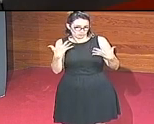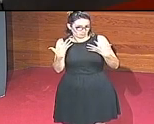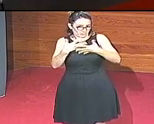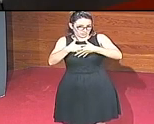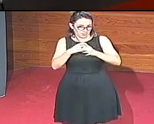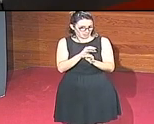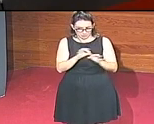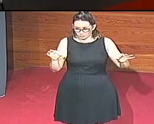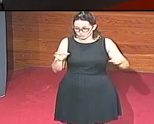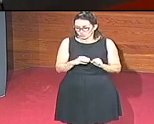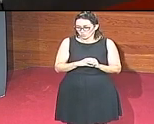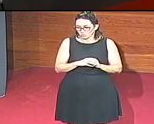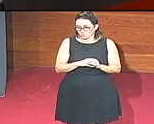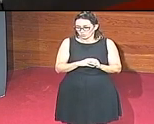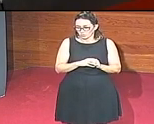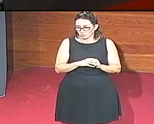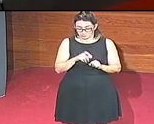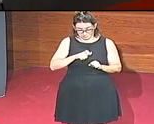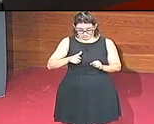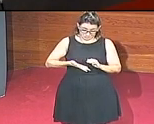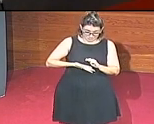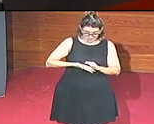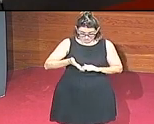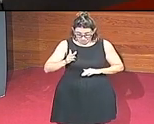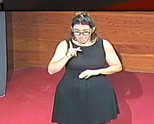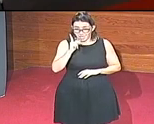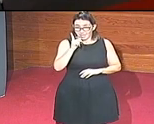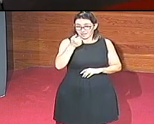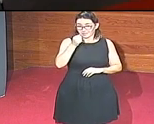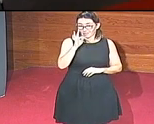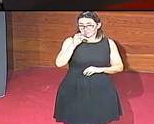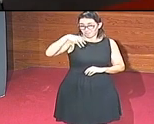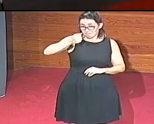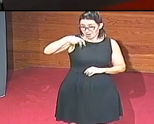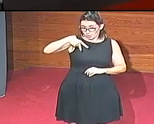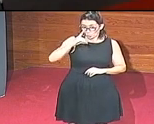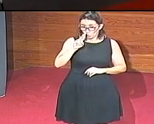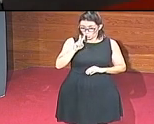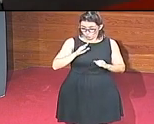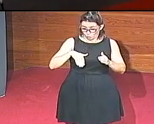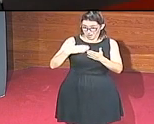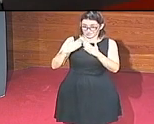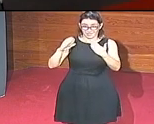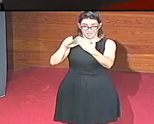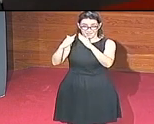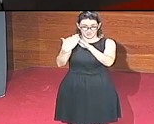y contaba un poco las peripecias desde que salieron de katmandú hasta que hasta que llegara